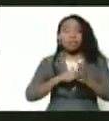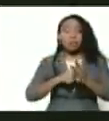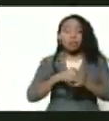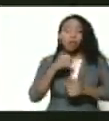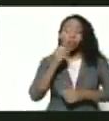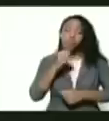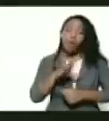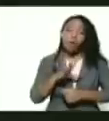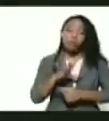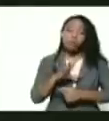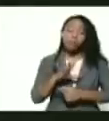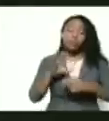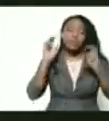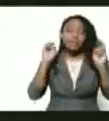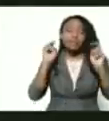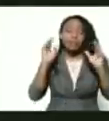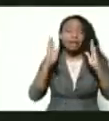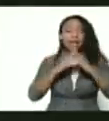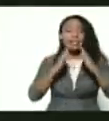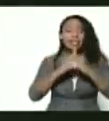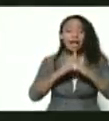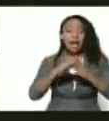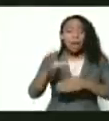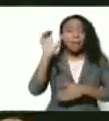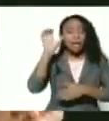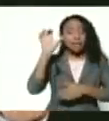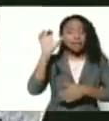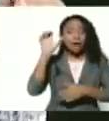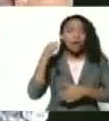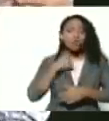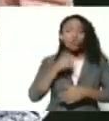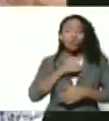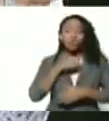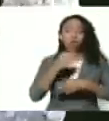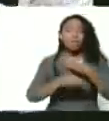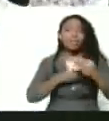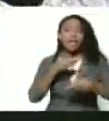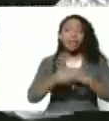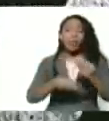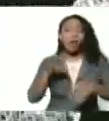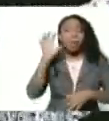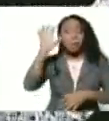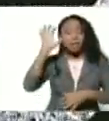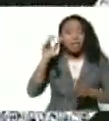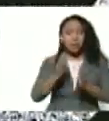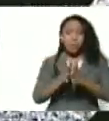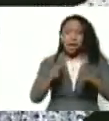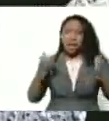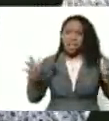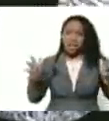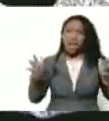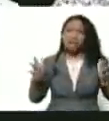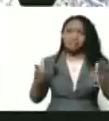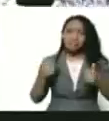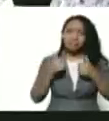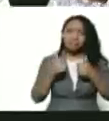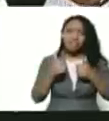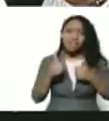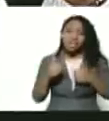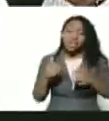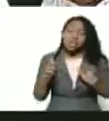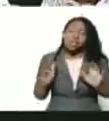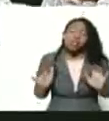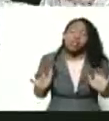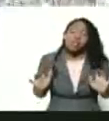bueno, hablando de hogares de la patria, nosotros consideramos la patria nuestro gran hogar. Y obviamente que